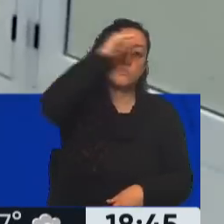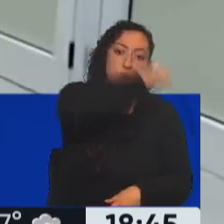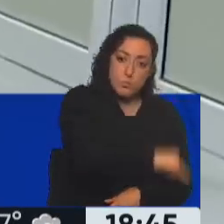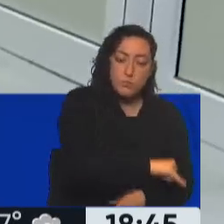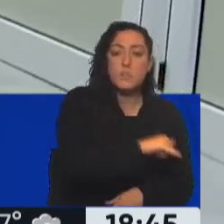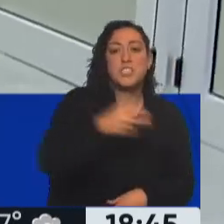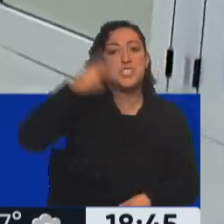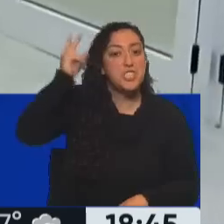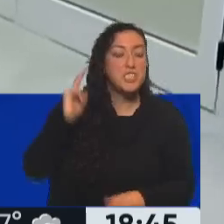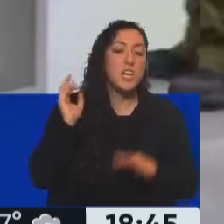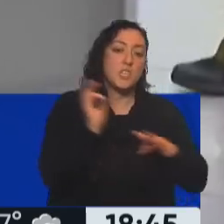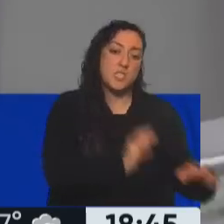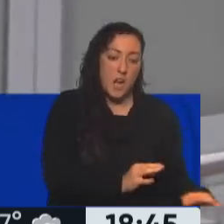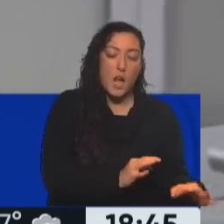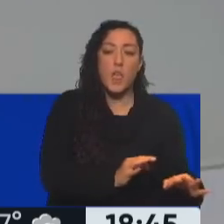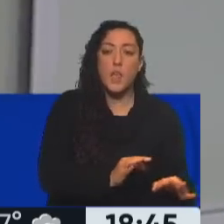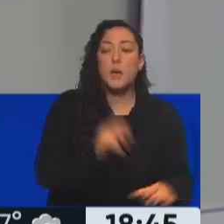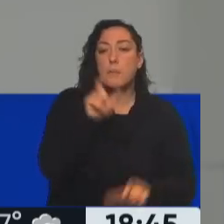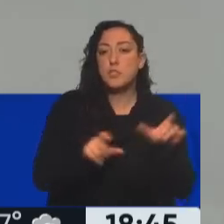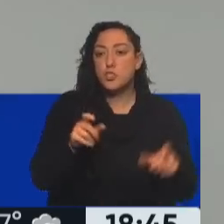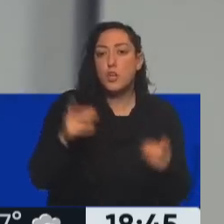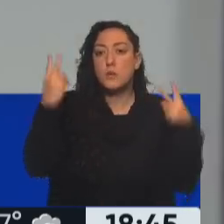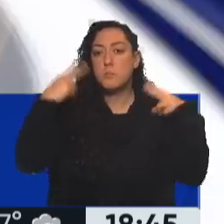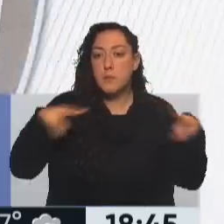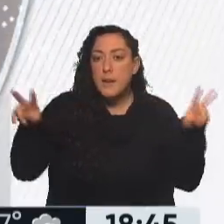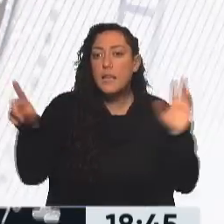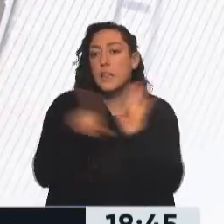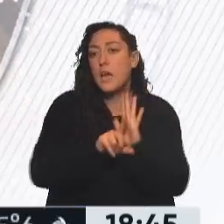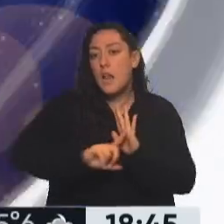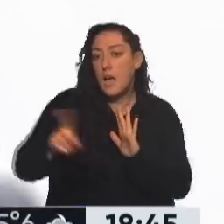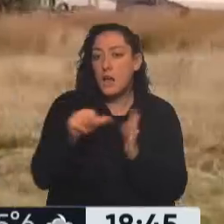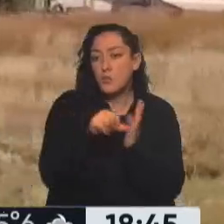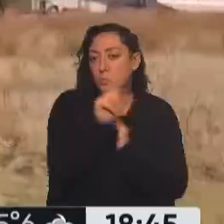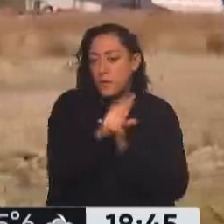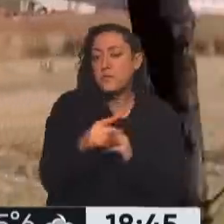por Donald Trump contra la presencia de inmigrantes irregulares en su país.